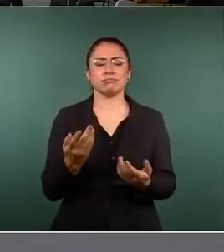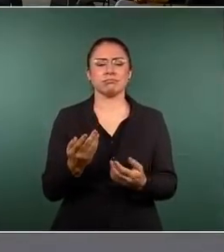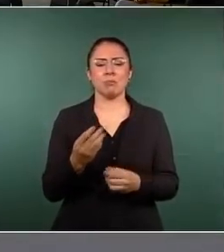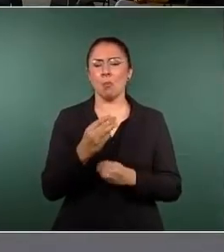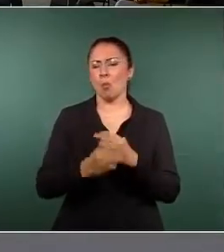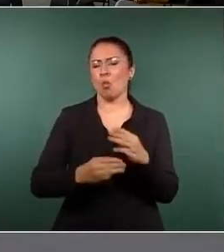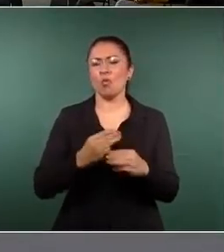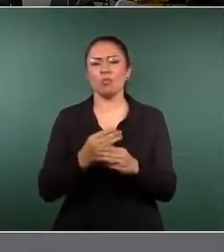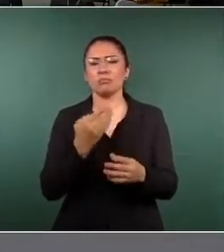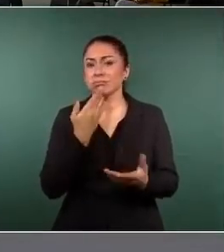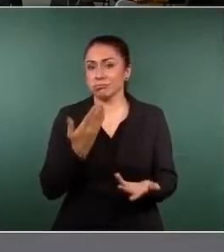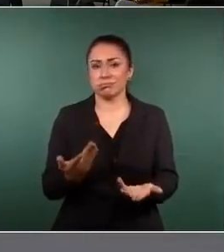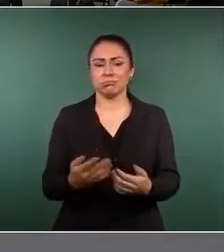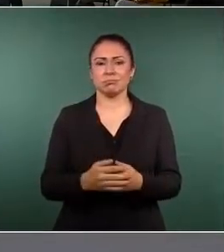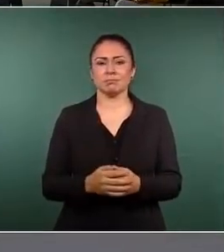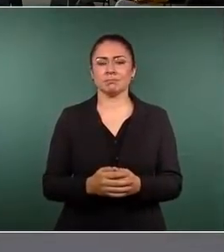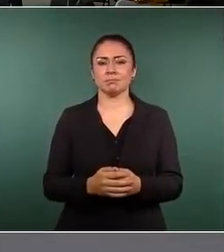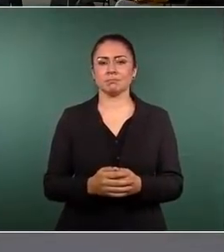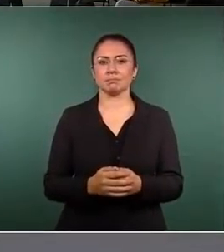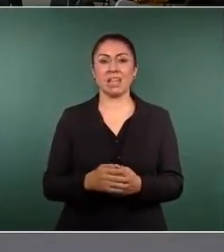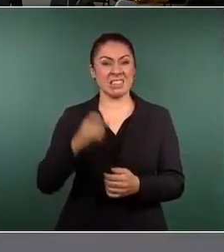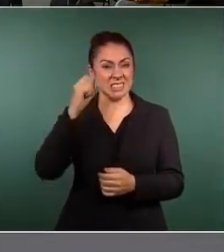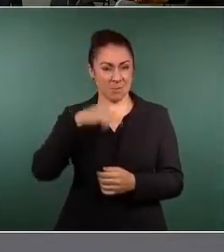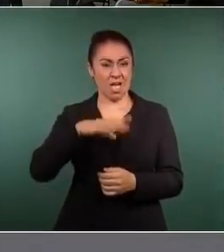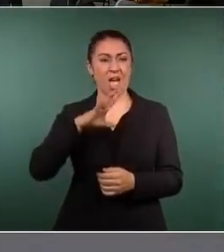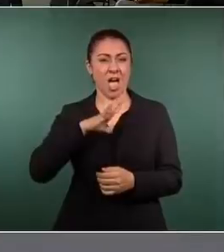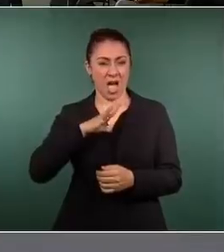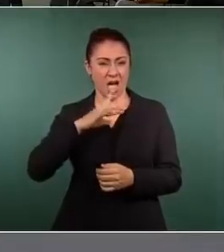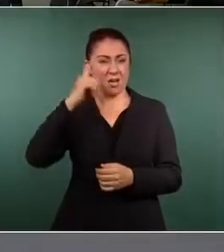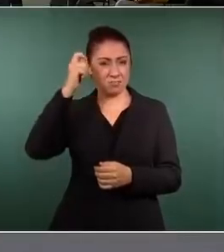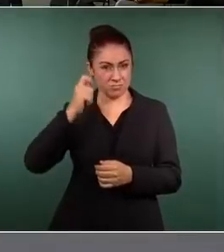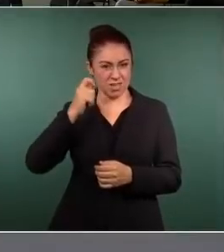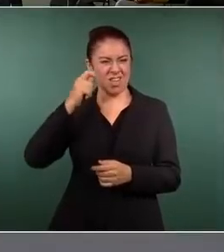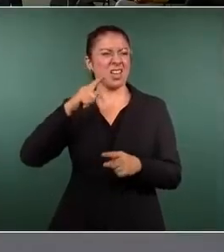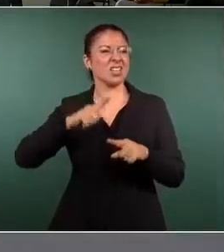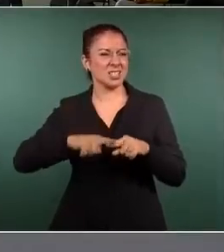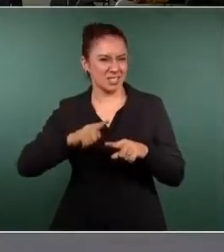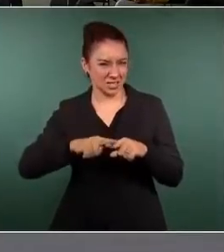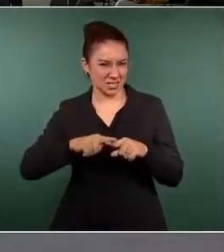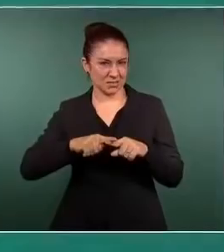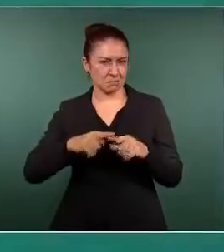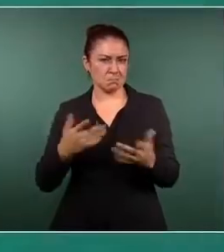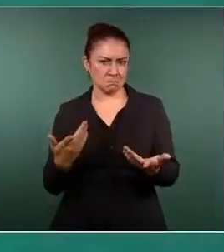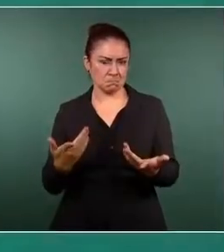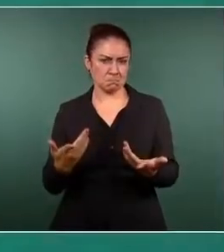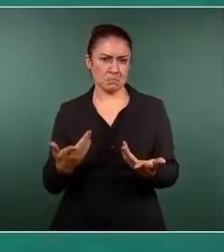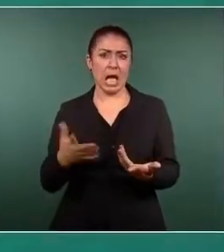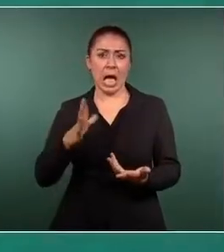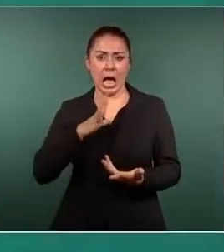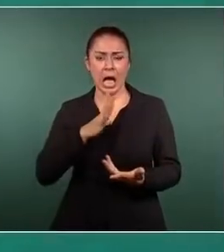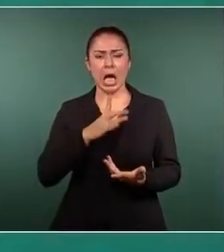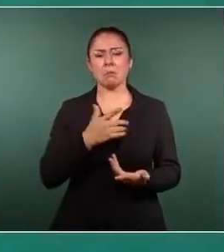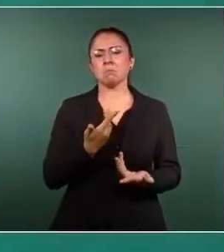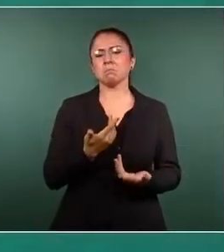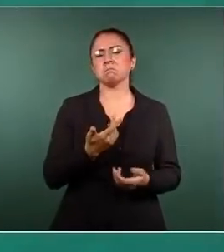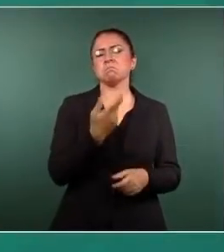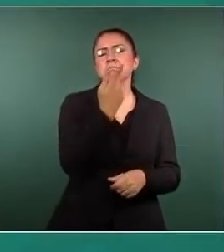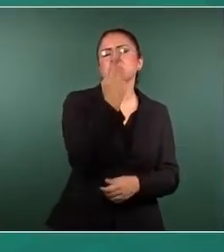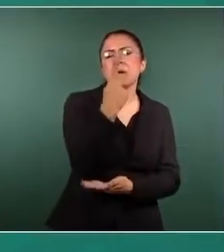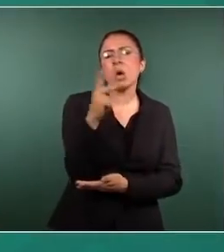aquí también reciben becas quienes estudian en el nivel básico